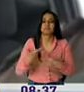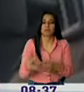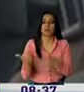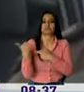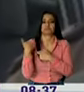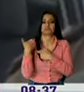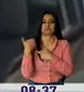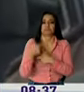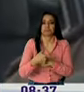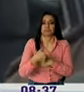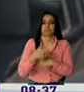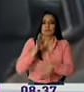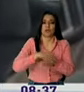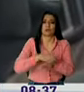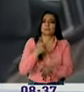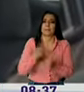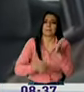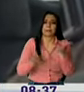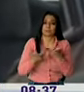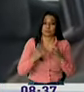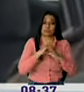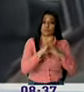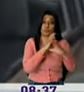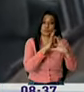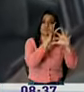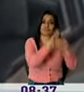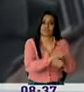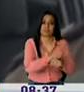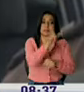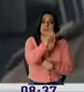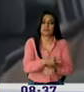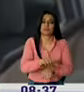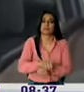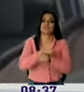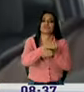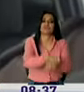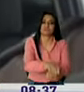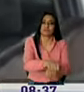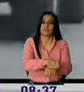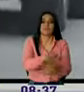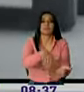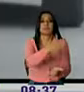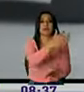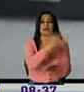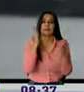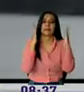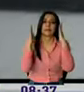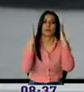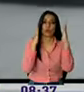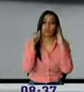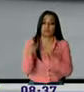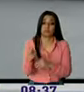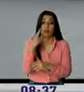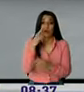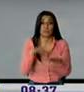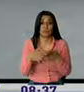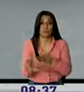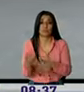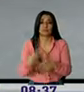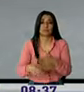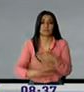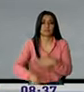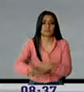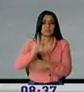bus se encuentra retenido y el detenido se encuentra en el Cantón Montalvo avanzando a Babahoyo. El fallecido deja 5 menores en la orfandad, mientras